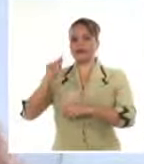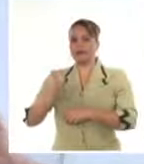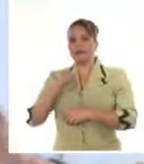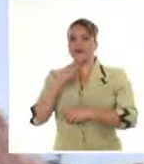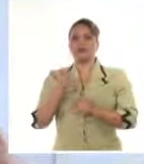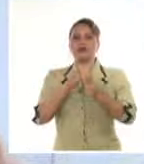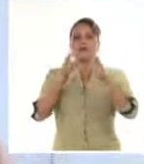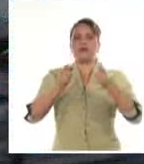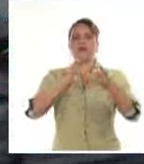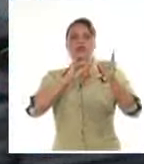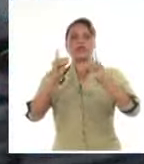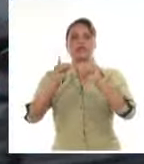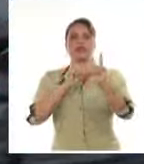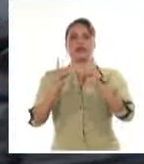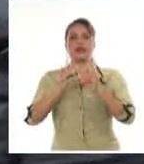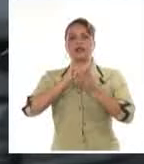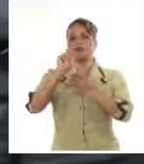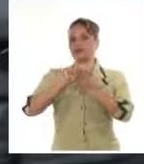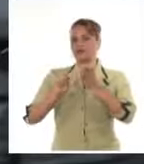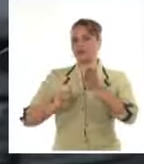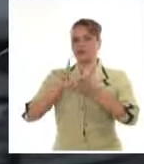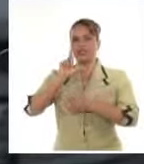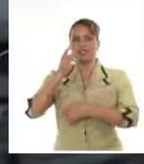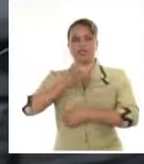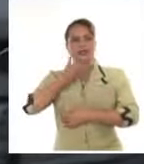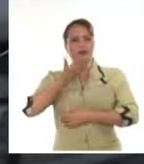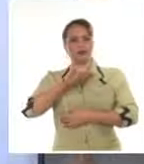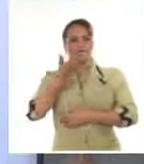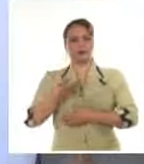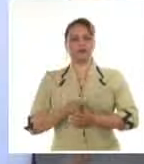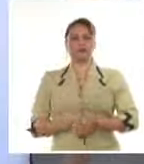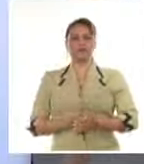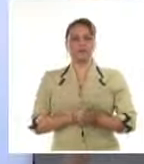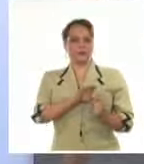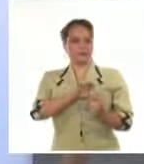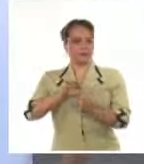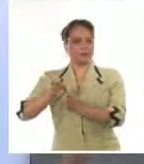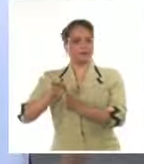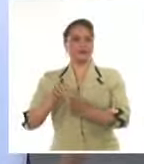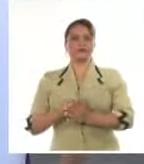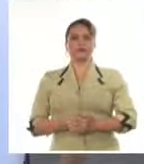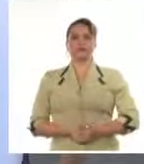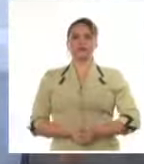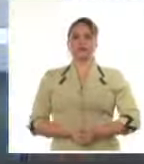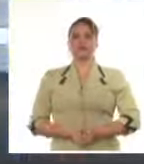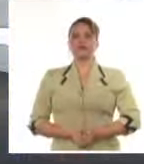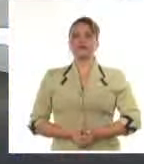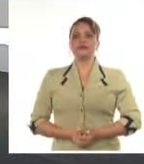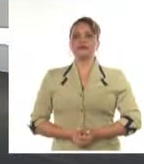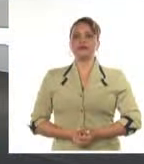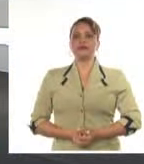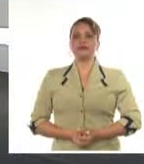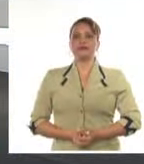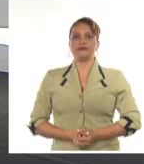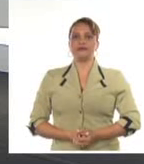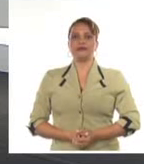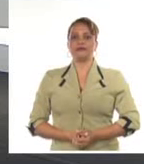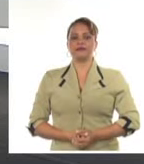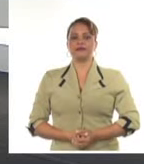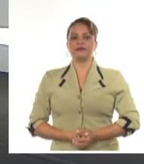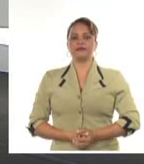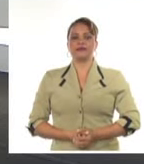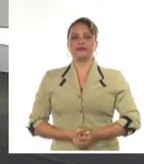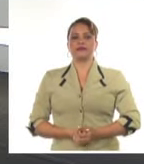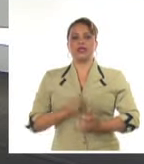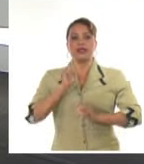sobre la literatura. En Camagüey, Aimea Amargós, Canal Cubano de Noticias. La Galería del Centro